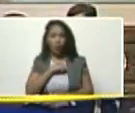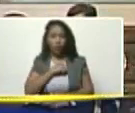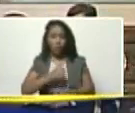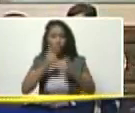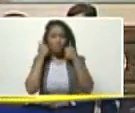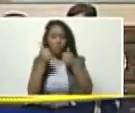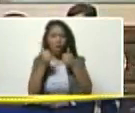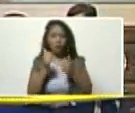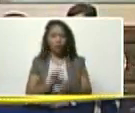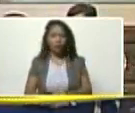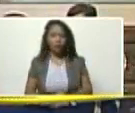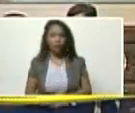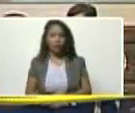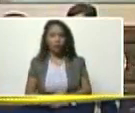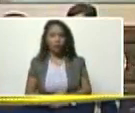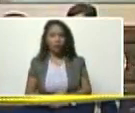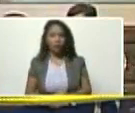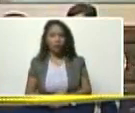parabienes,